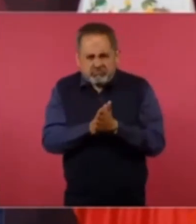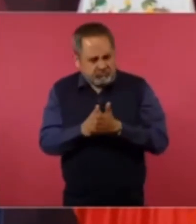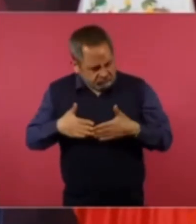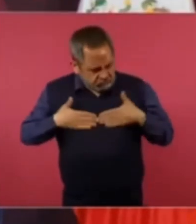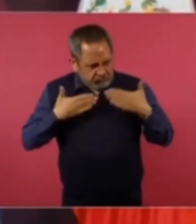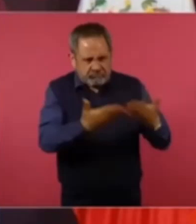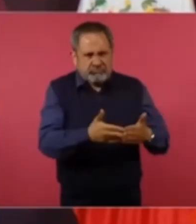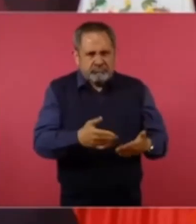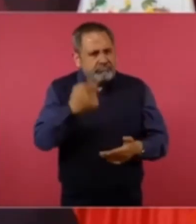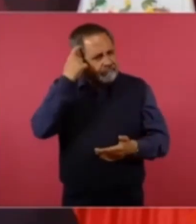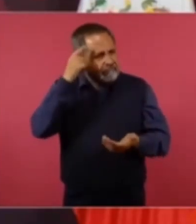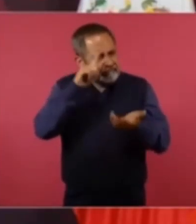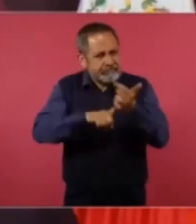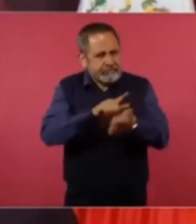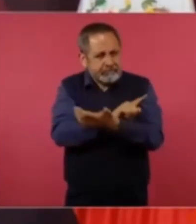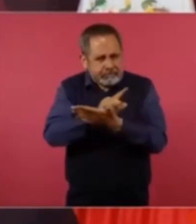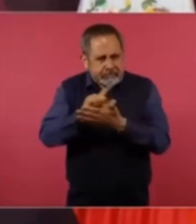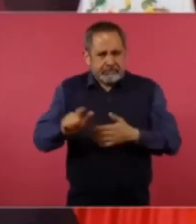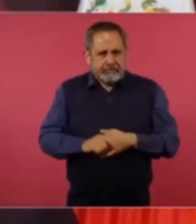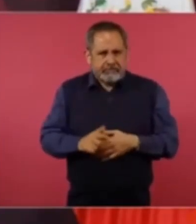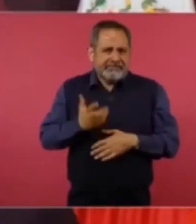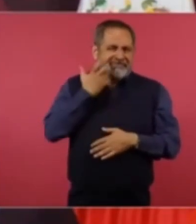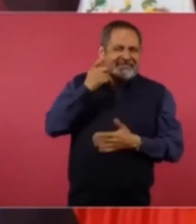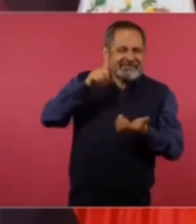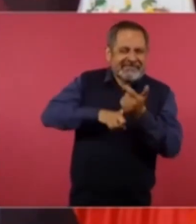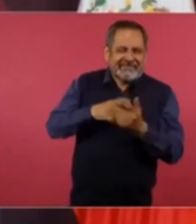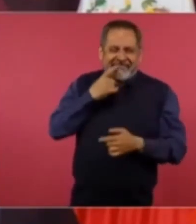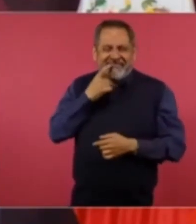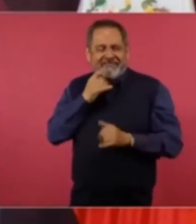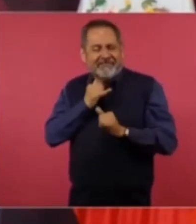confiable, porque está menos maleado.